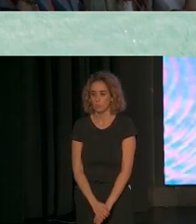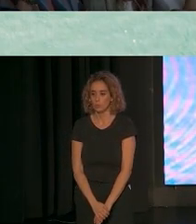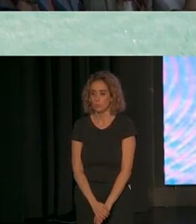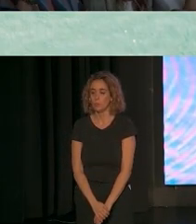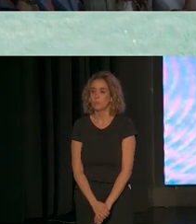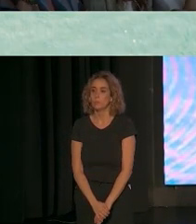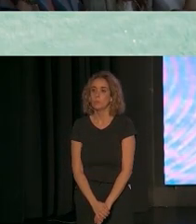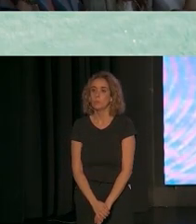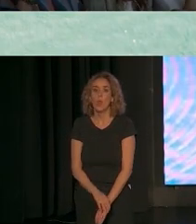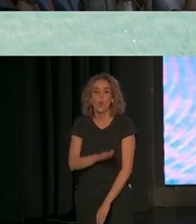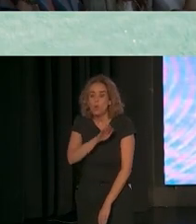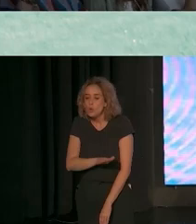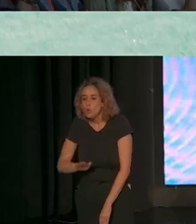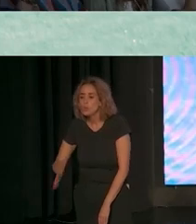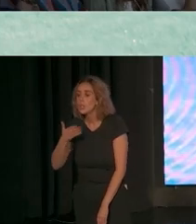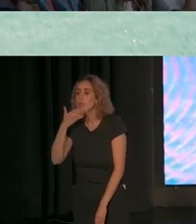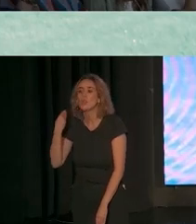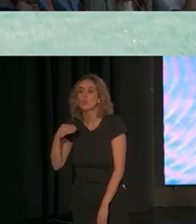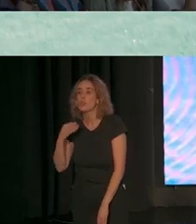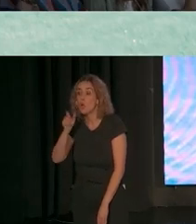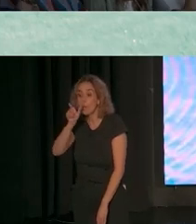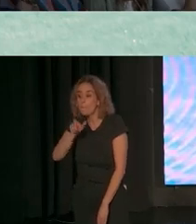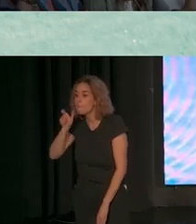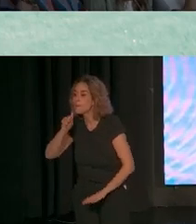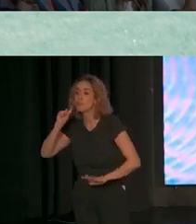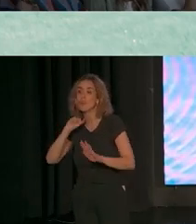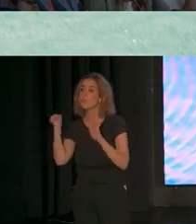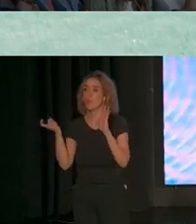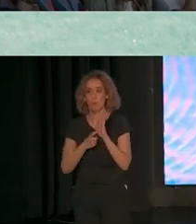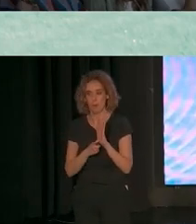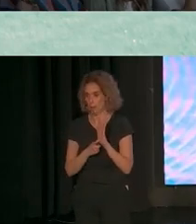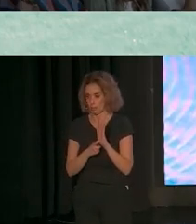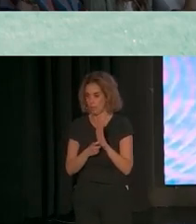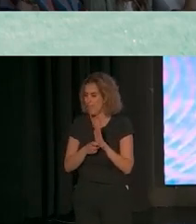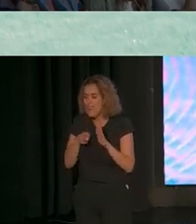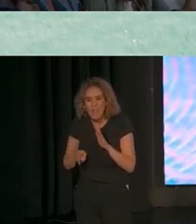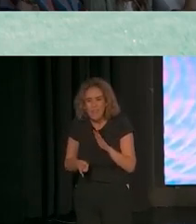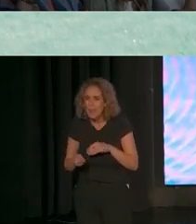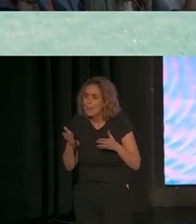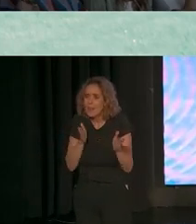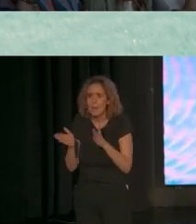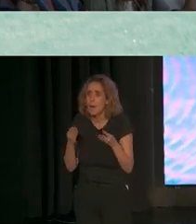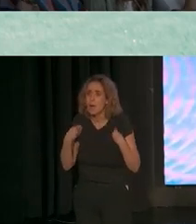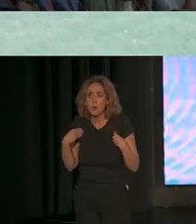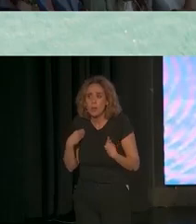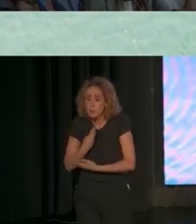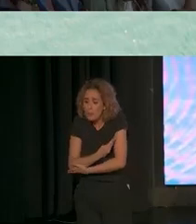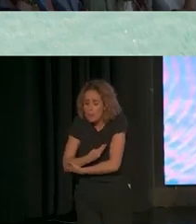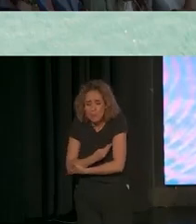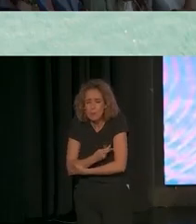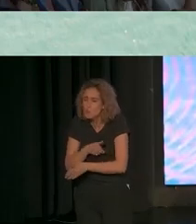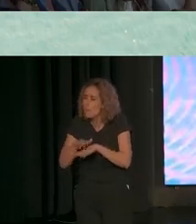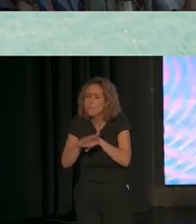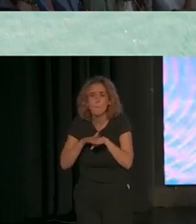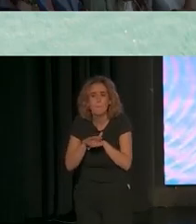Los niños y los jóvenes son personas completas. Todo en esa época de su vida es fundacional y está relacionado.